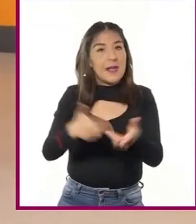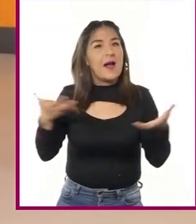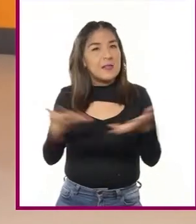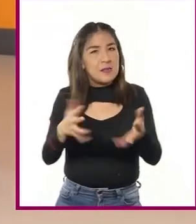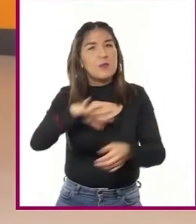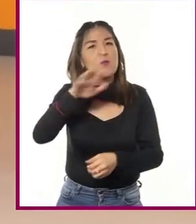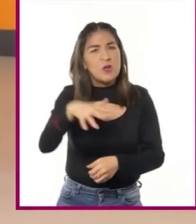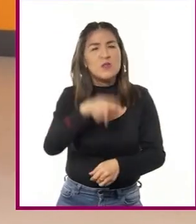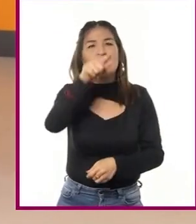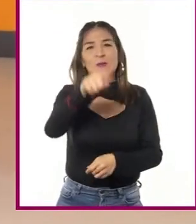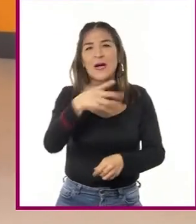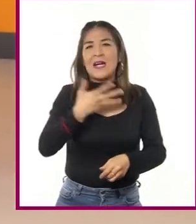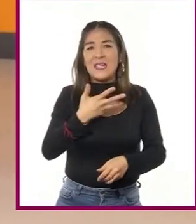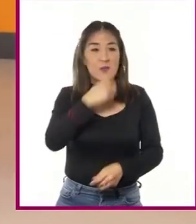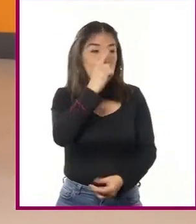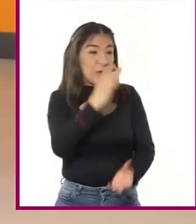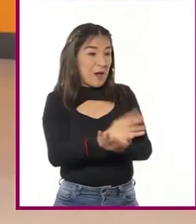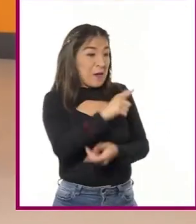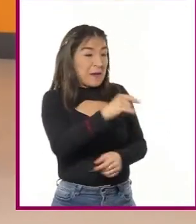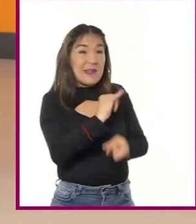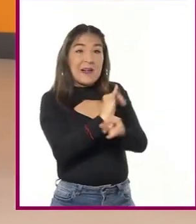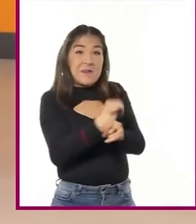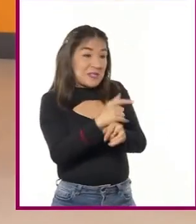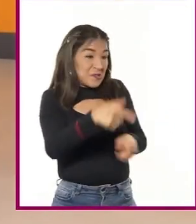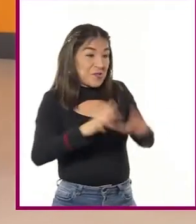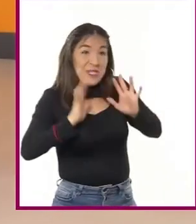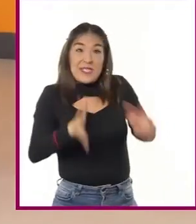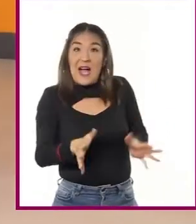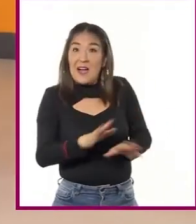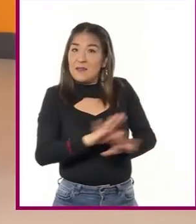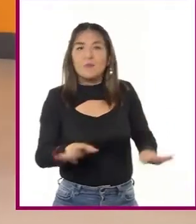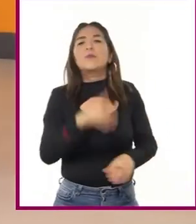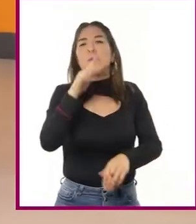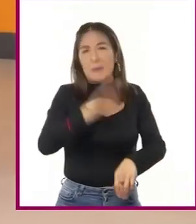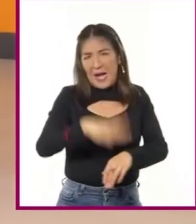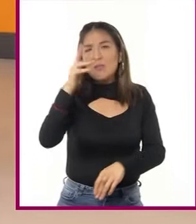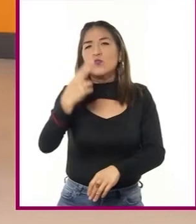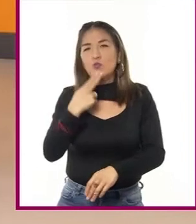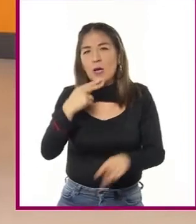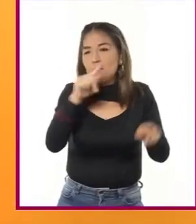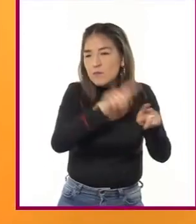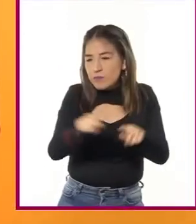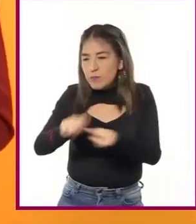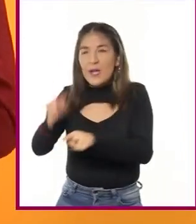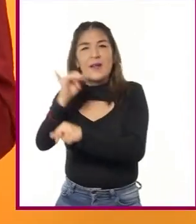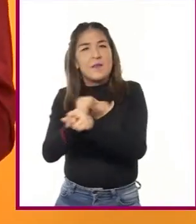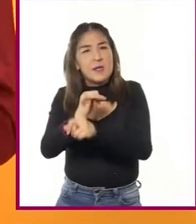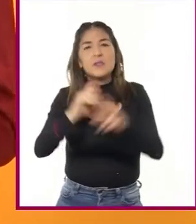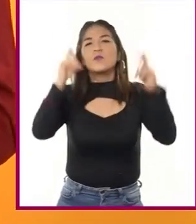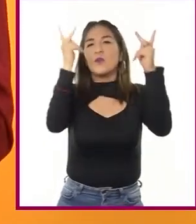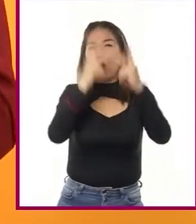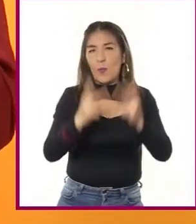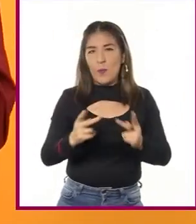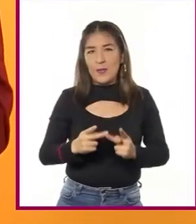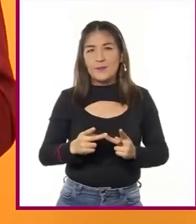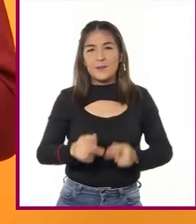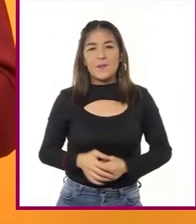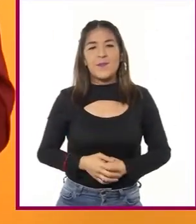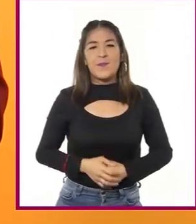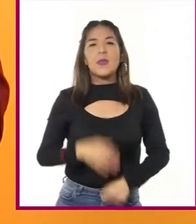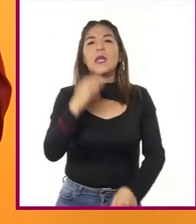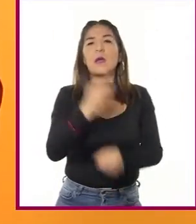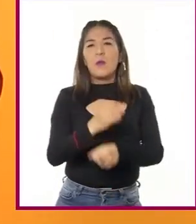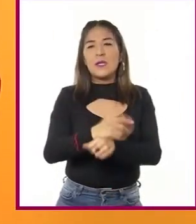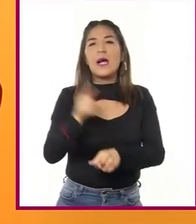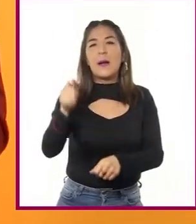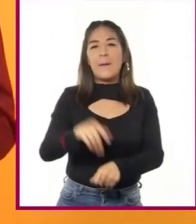no quedarse con una sola fuente de información. Utilizar varias y compararlas. Vayamos a nuestra sección de